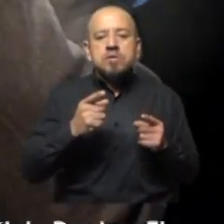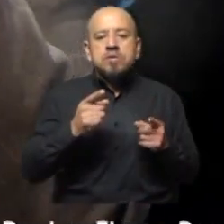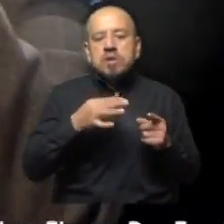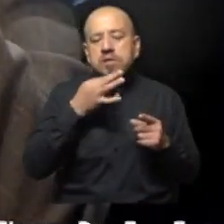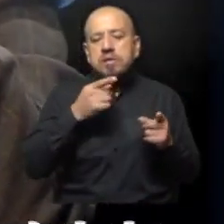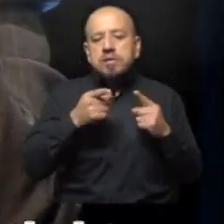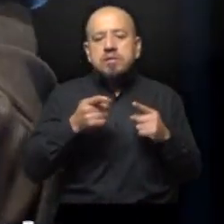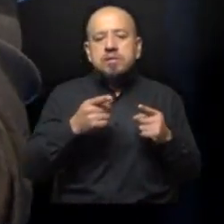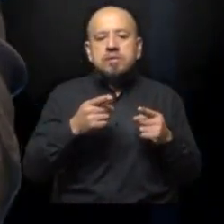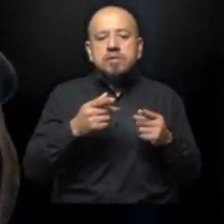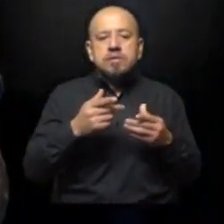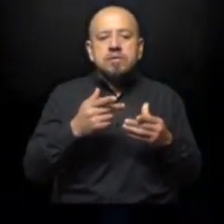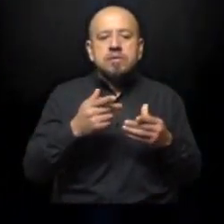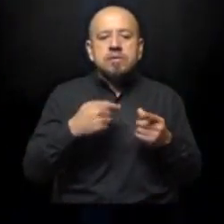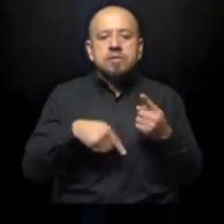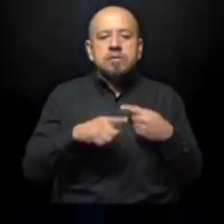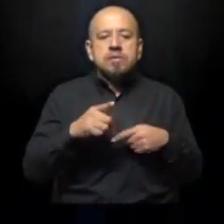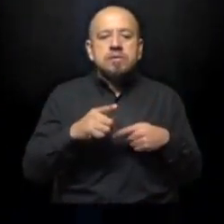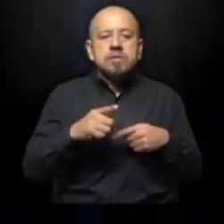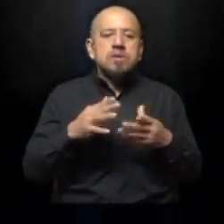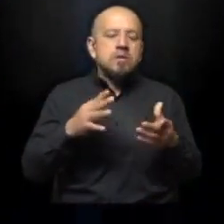que cantaba